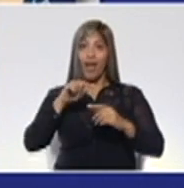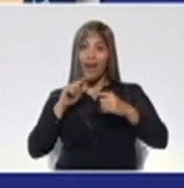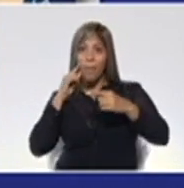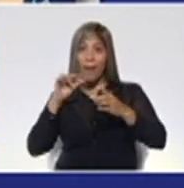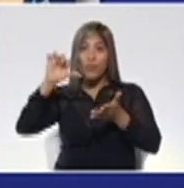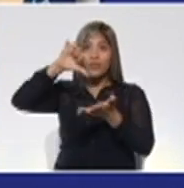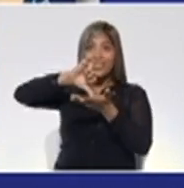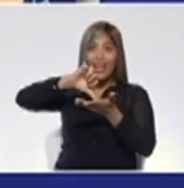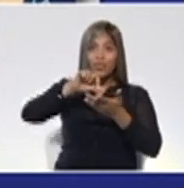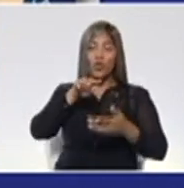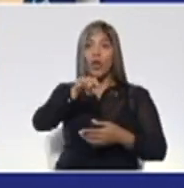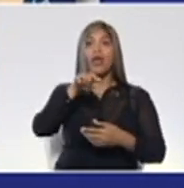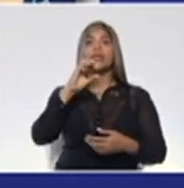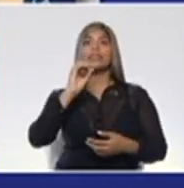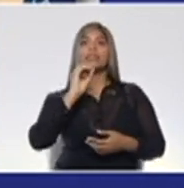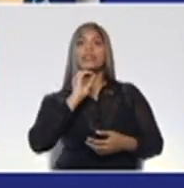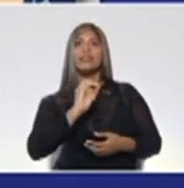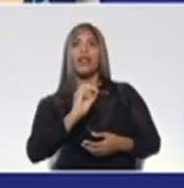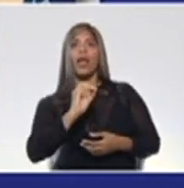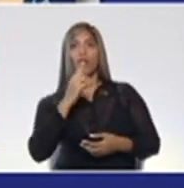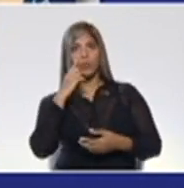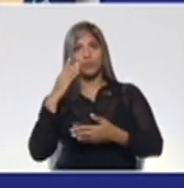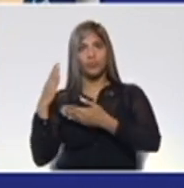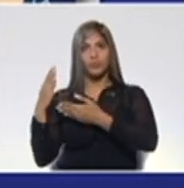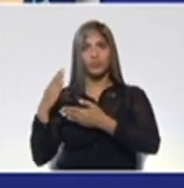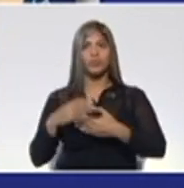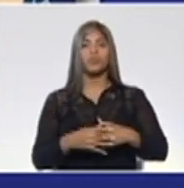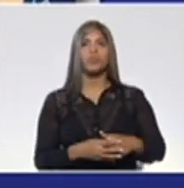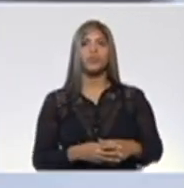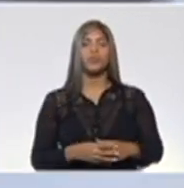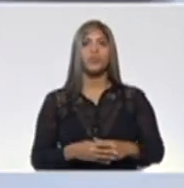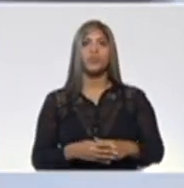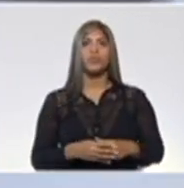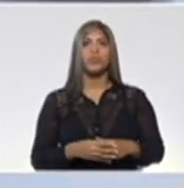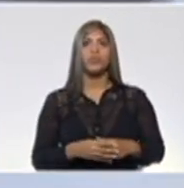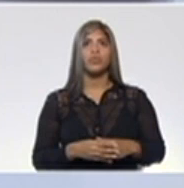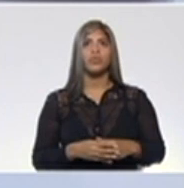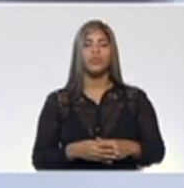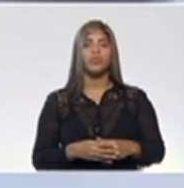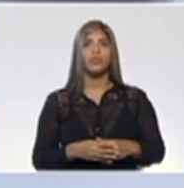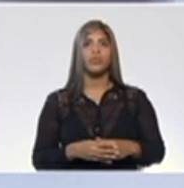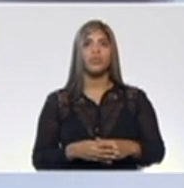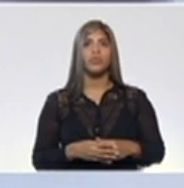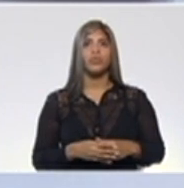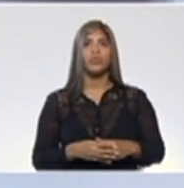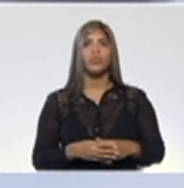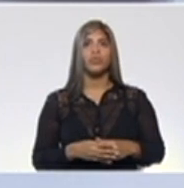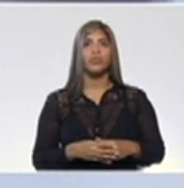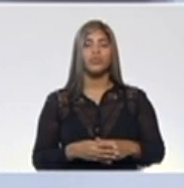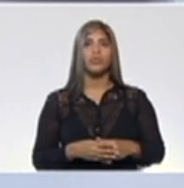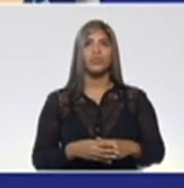de coordenadas, que corresponde al cero, que está indicado en color rojo,